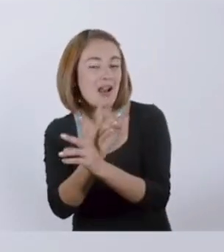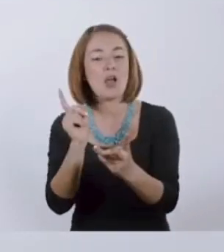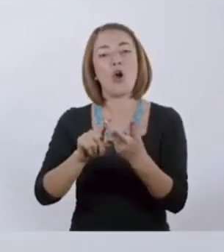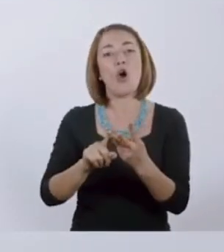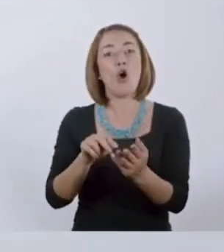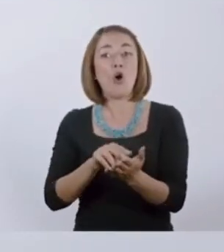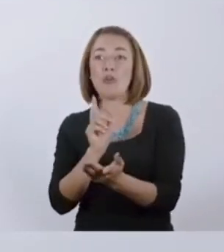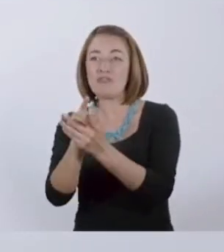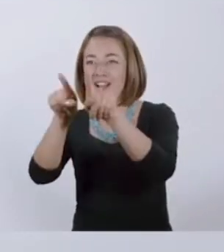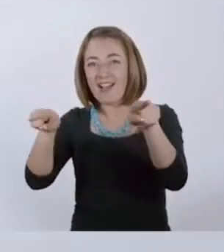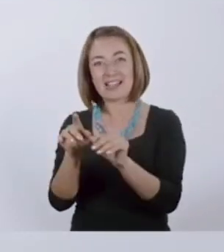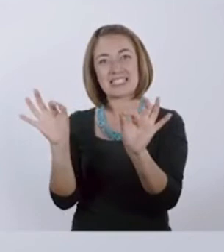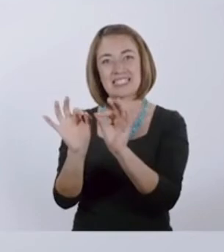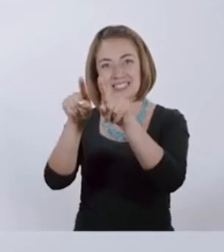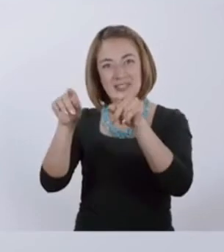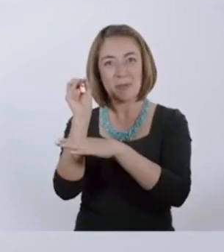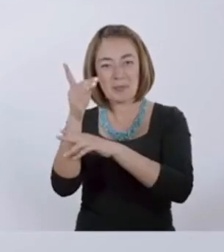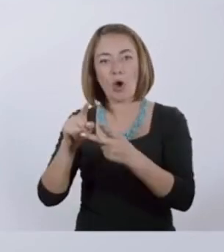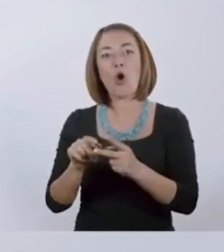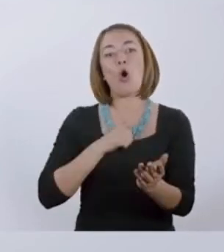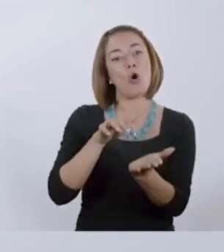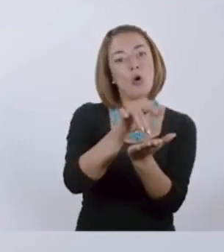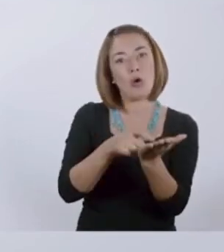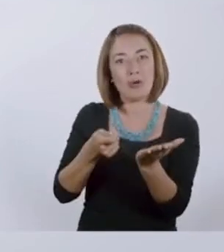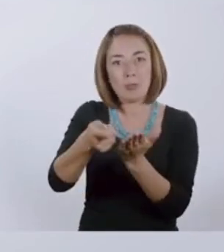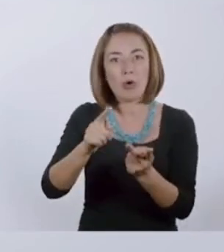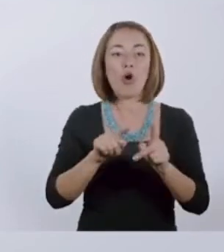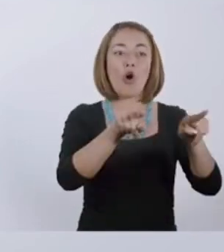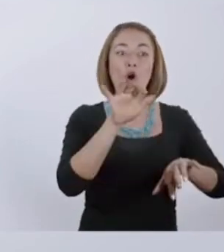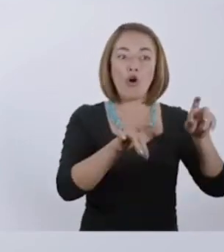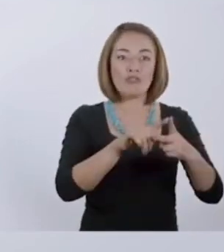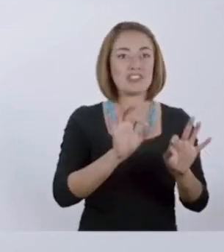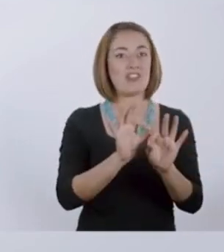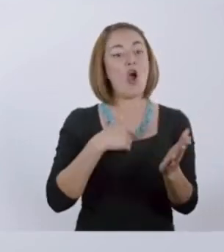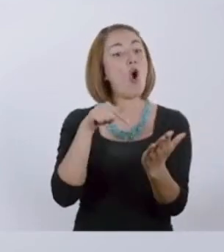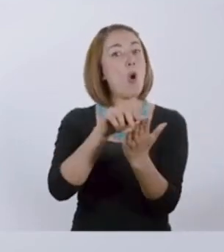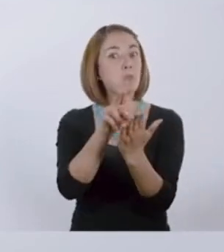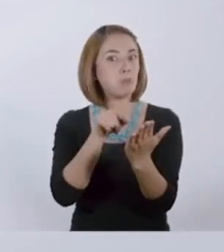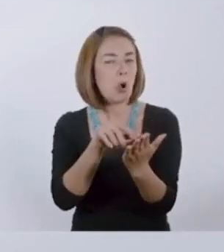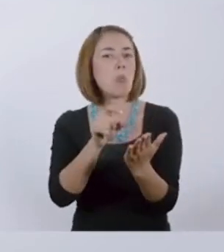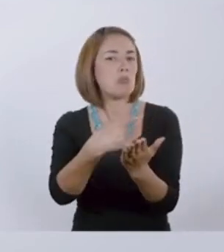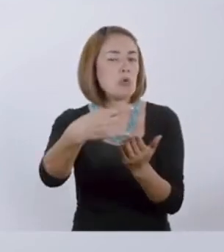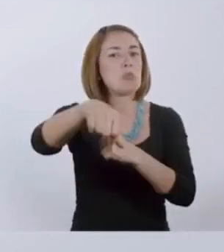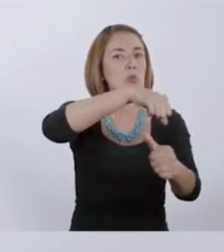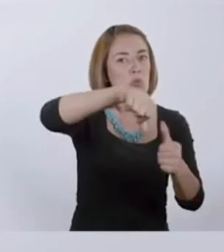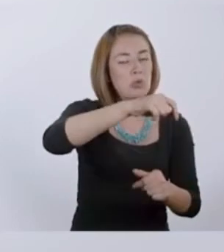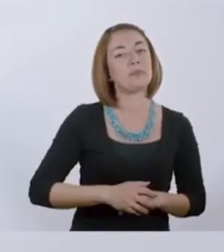entidad, audiorespuesta, corresponsales bancarios, cajeros automáticos, oficinas o banca